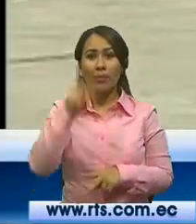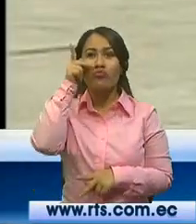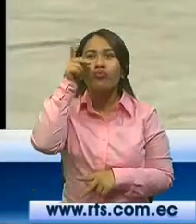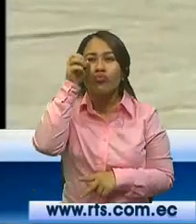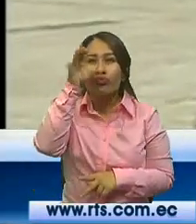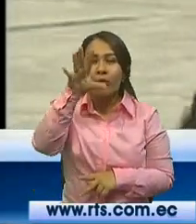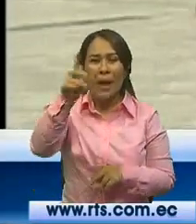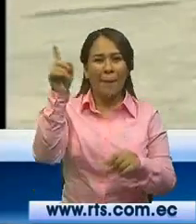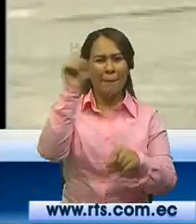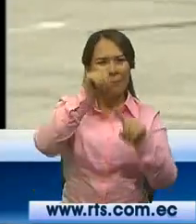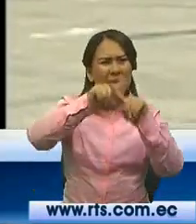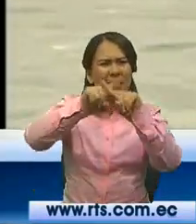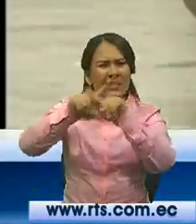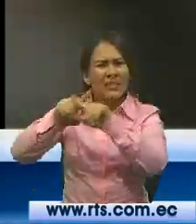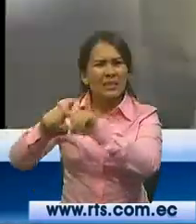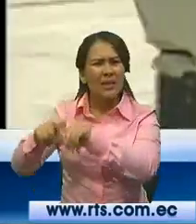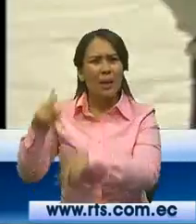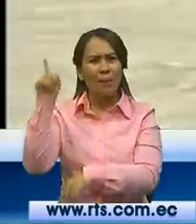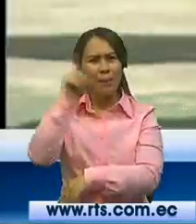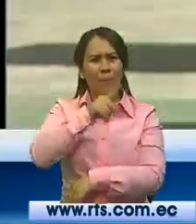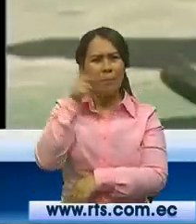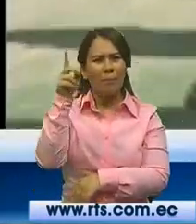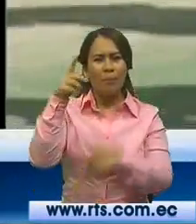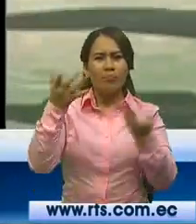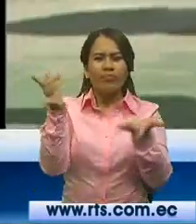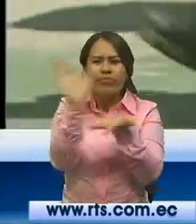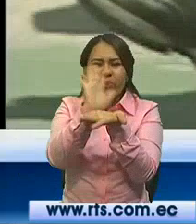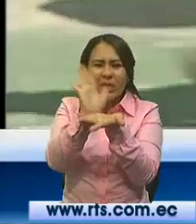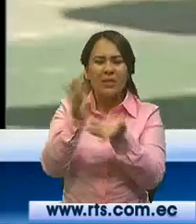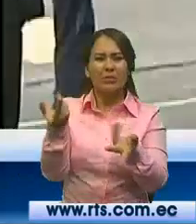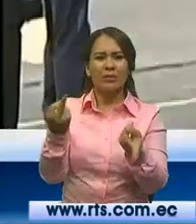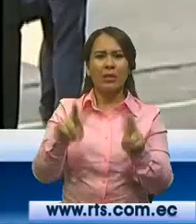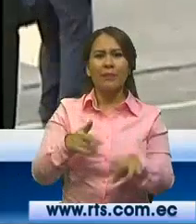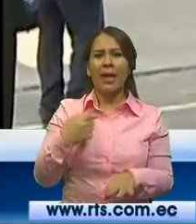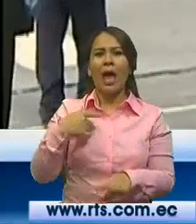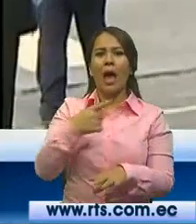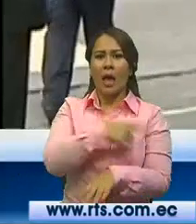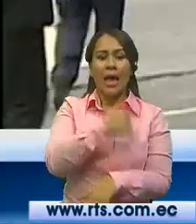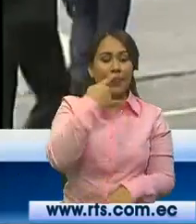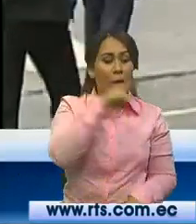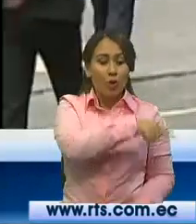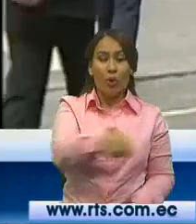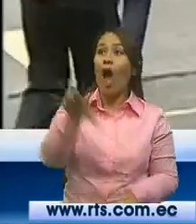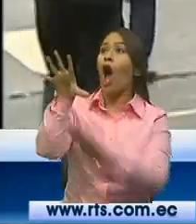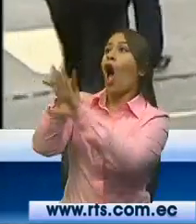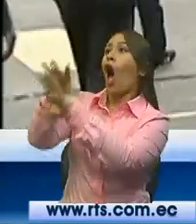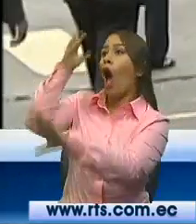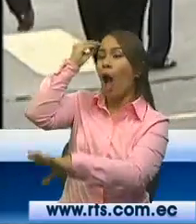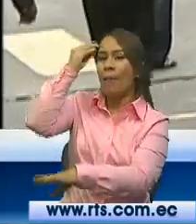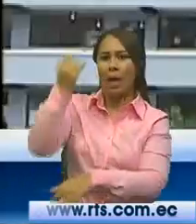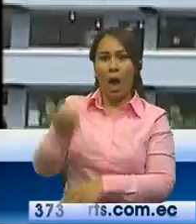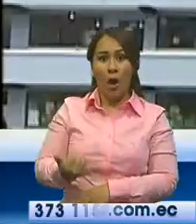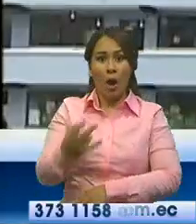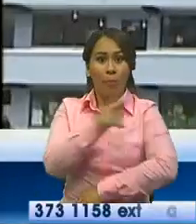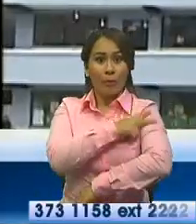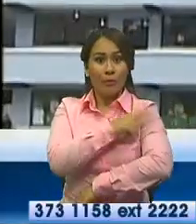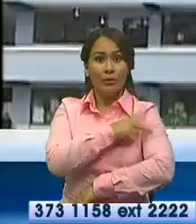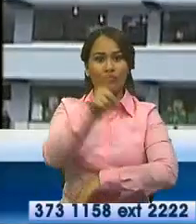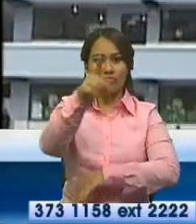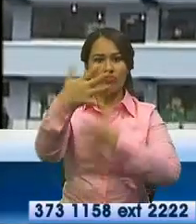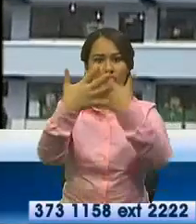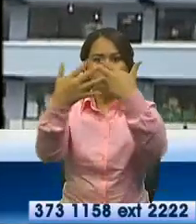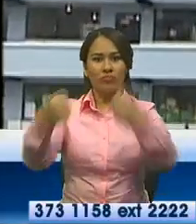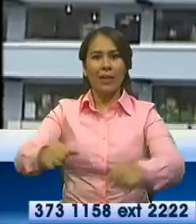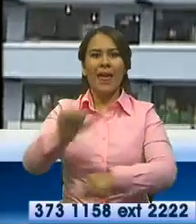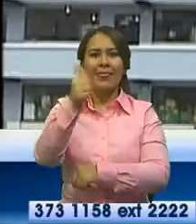películas pornográficas y pedía a los pequeños que se desnudaran e imitaran las escenas. El individuo fue sentenciado a 16 años de prisión y